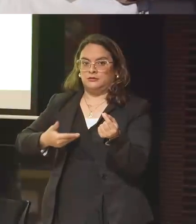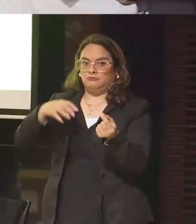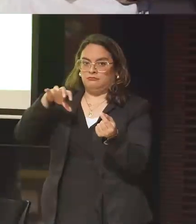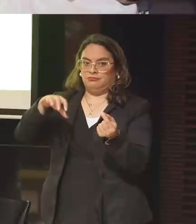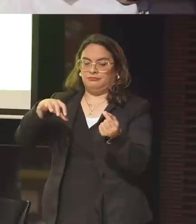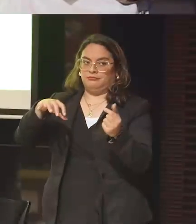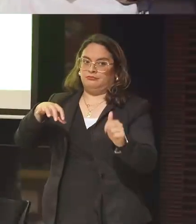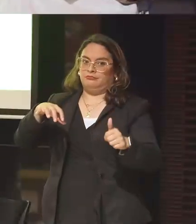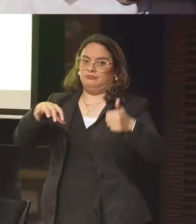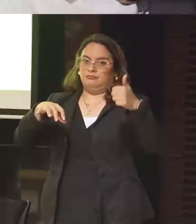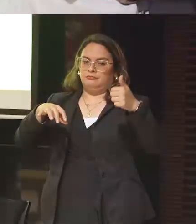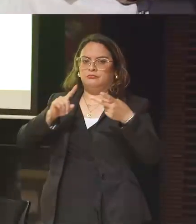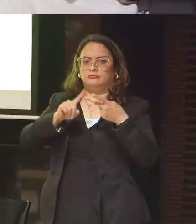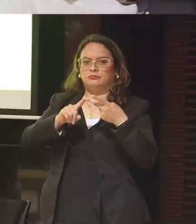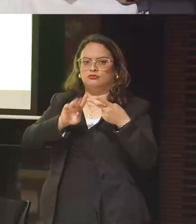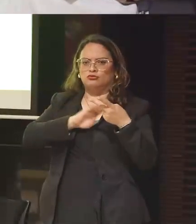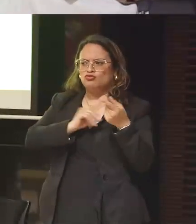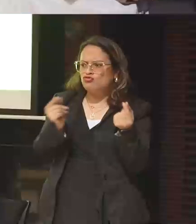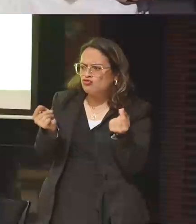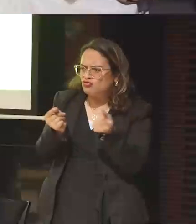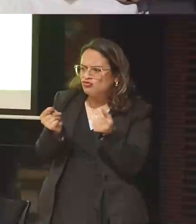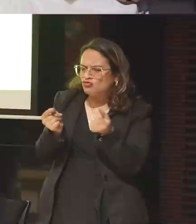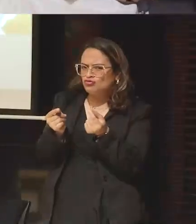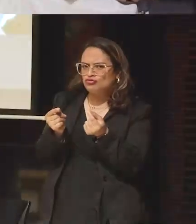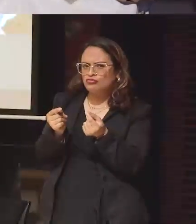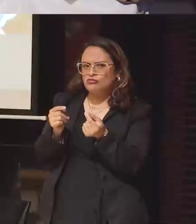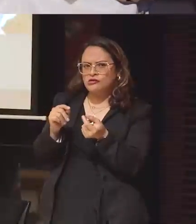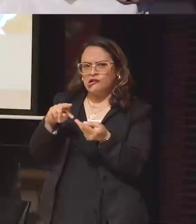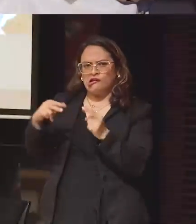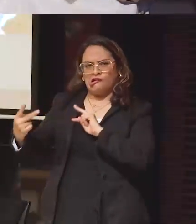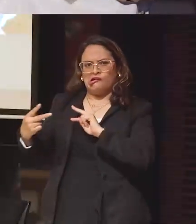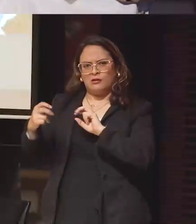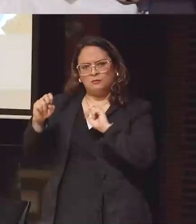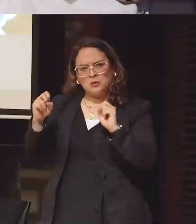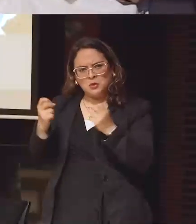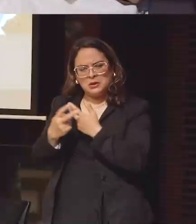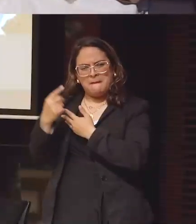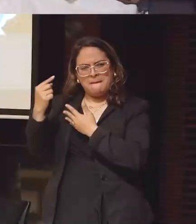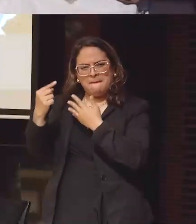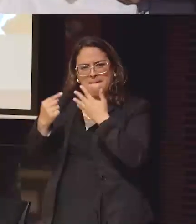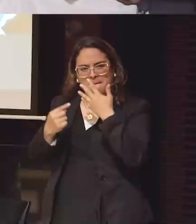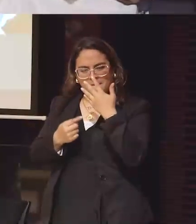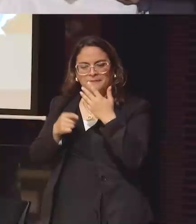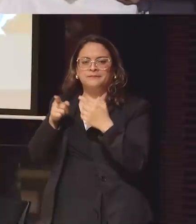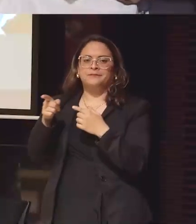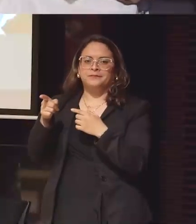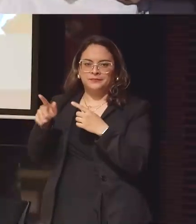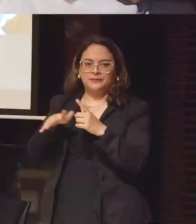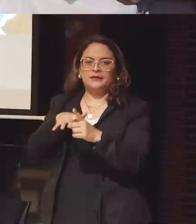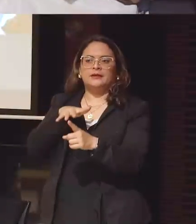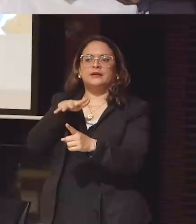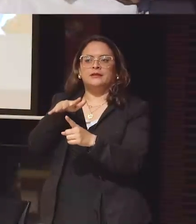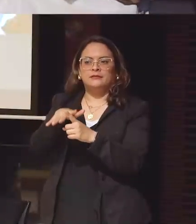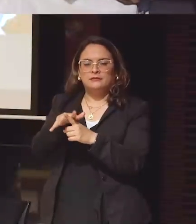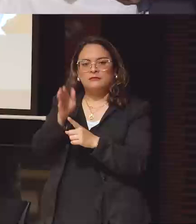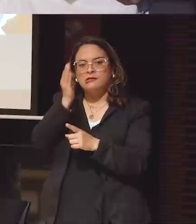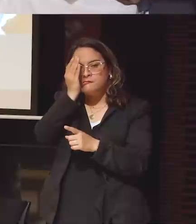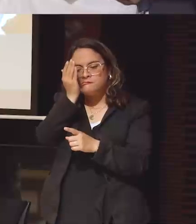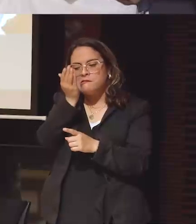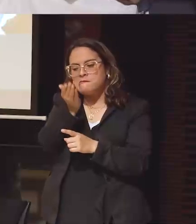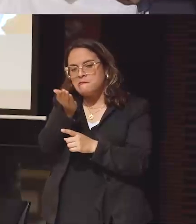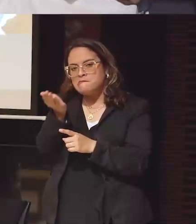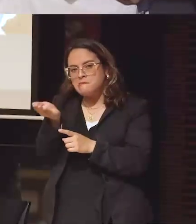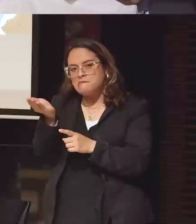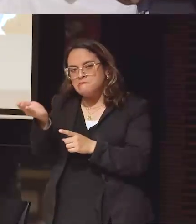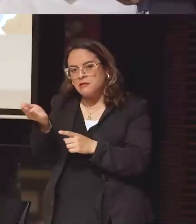la institucionalidad de la ciudad. La cuestión es que todo esto empieza a generar mendicidad, empieza a generar